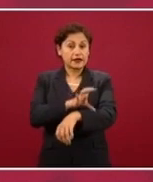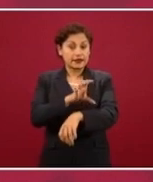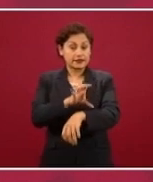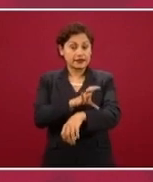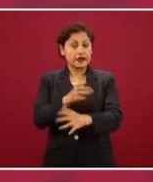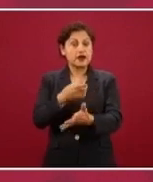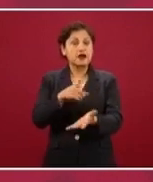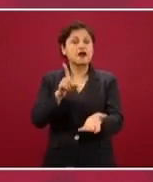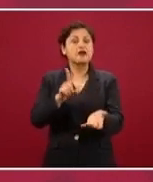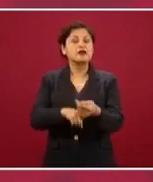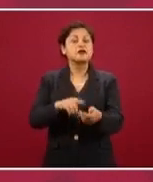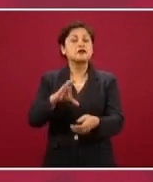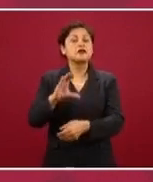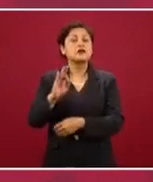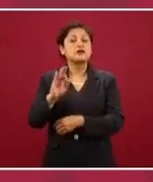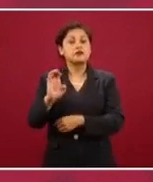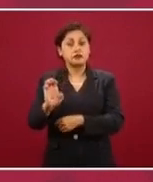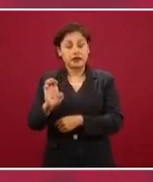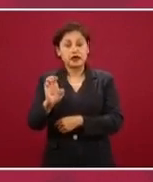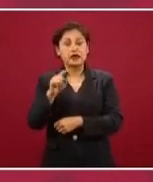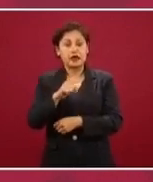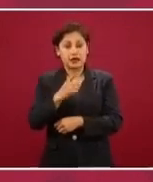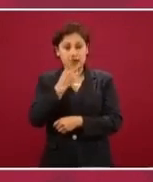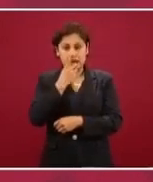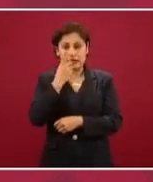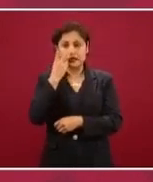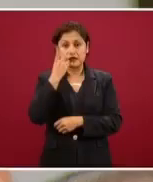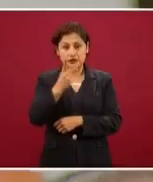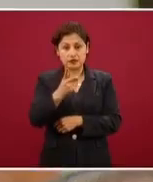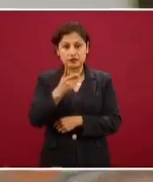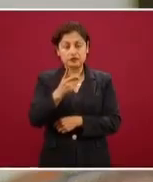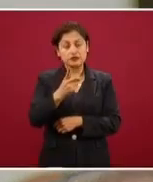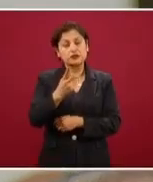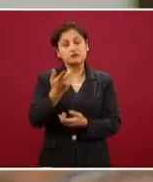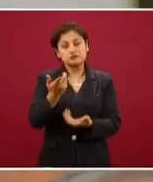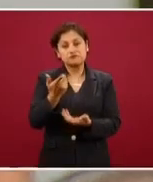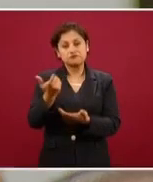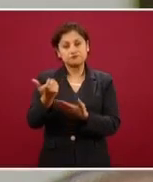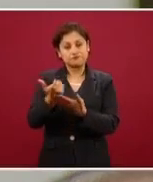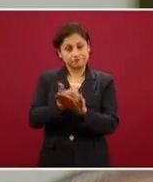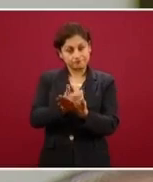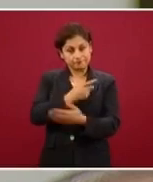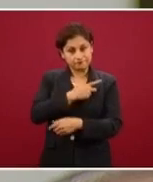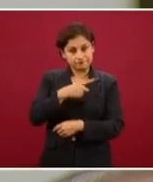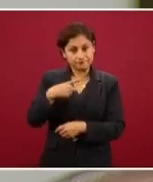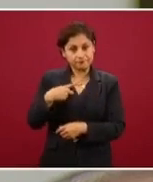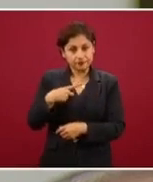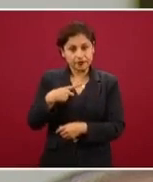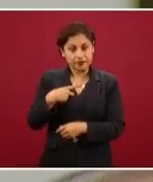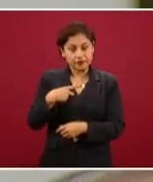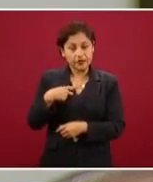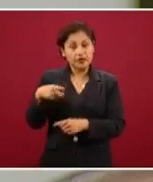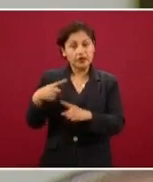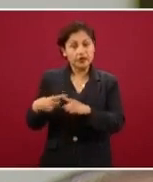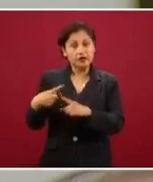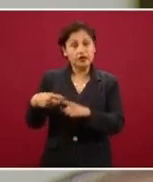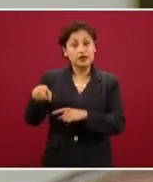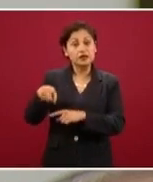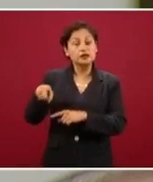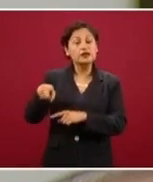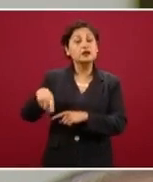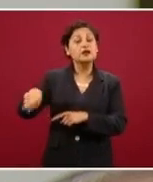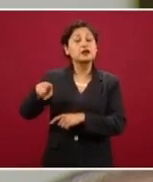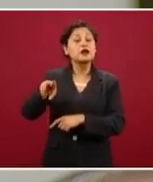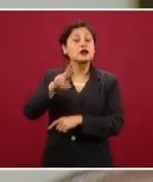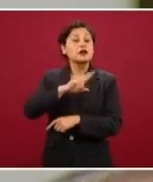de Electricidad sostiene que se tiene que cobrar a los particulares una cuota